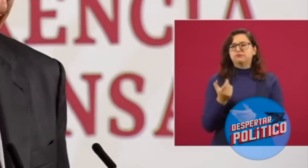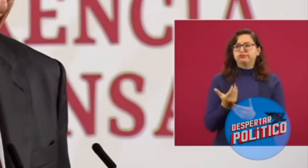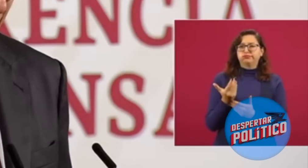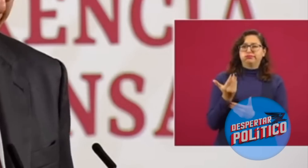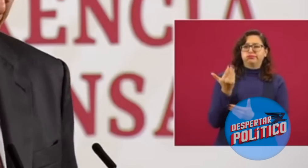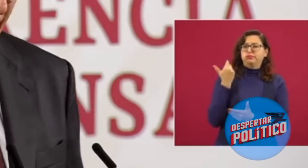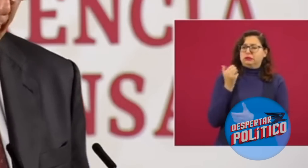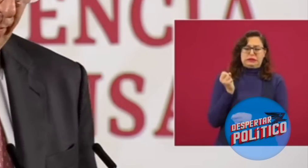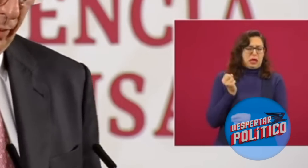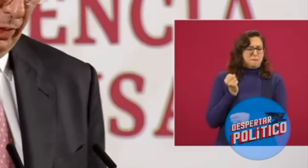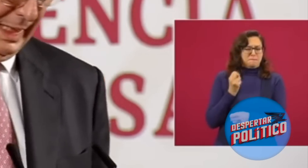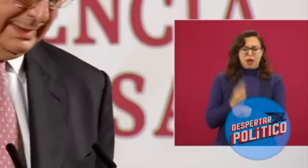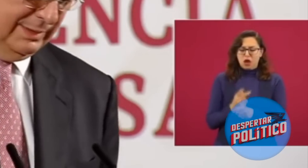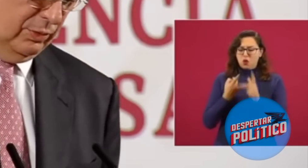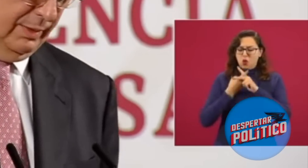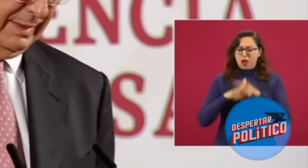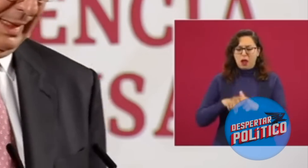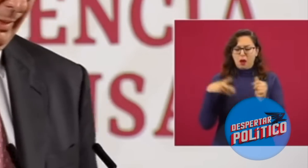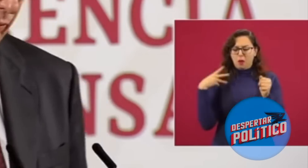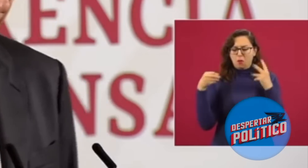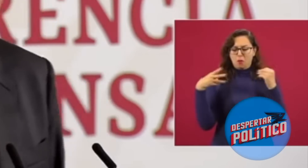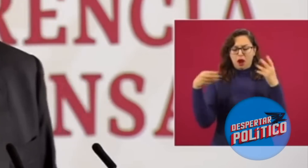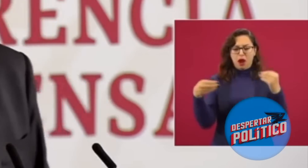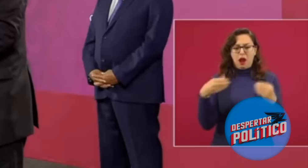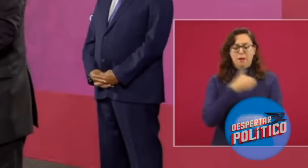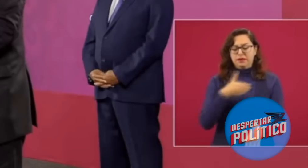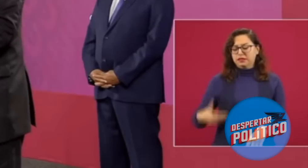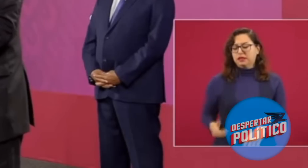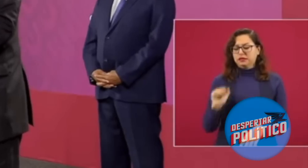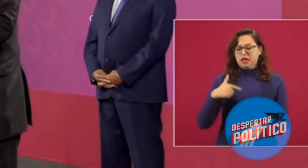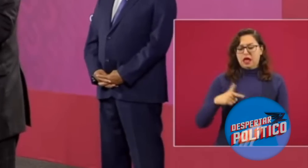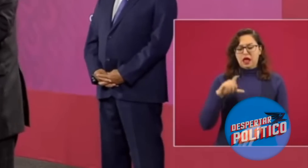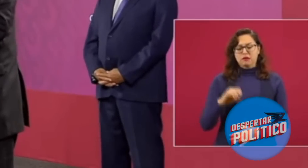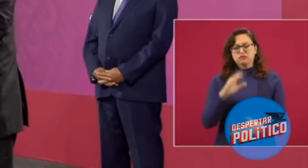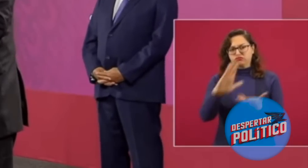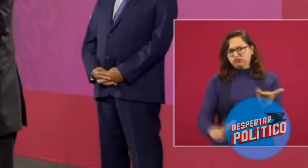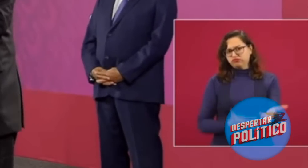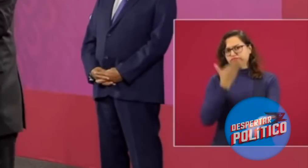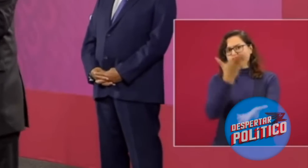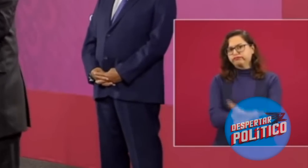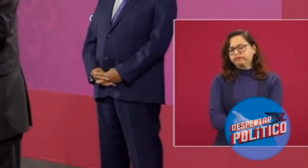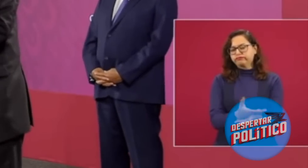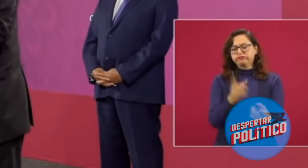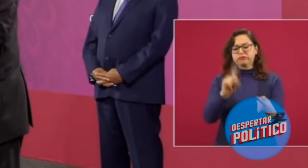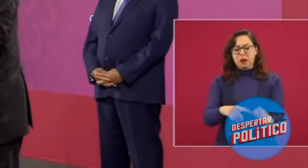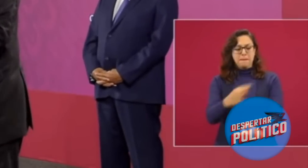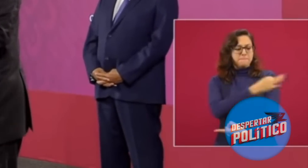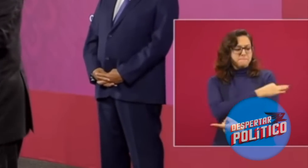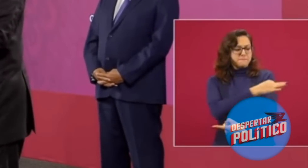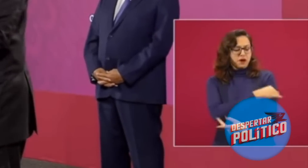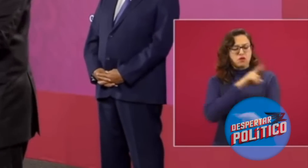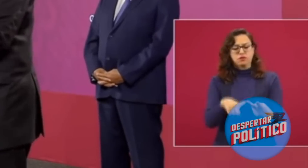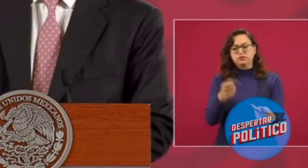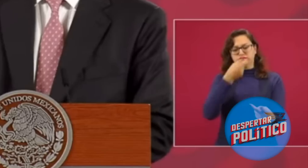El presidente López Obrador promovió el acceso universal a vacunas, medicamentos y equipos médicos contra el